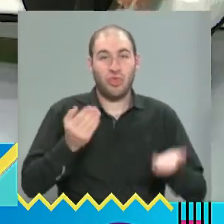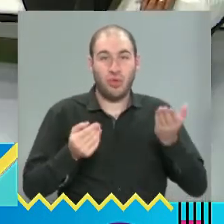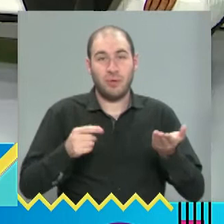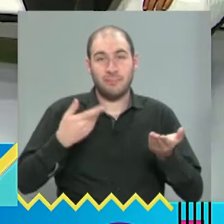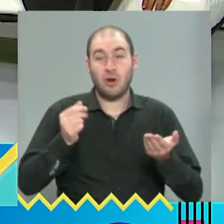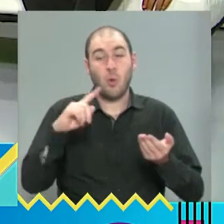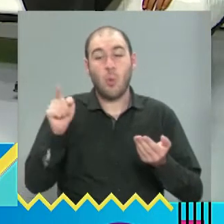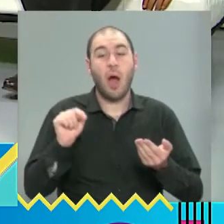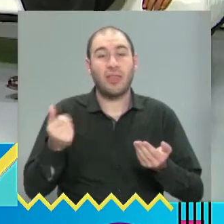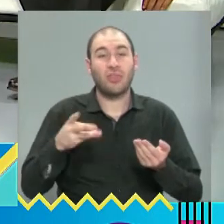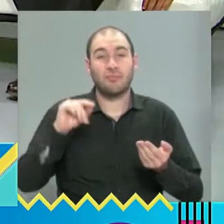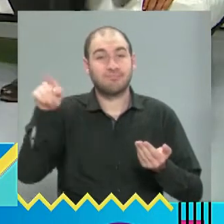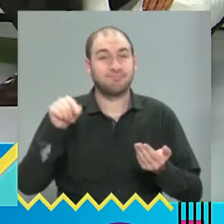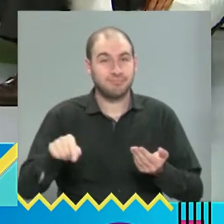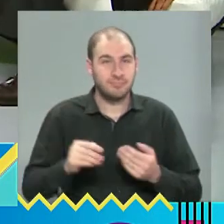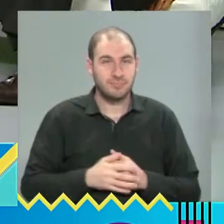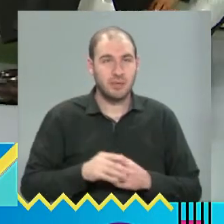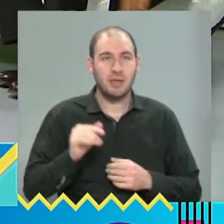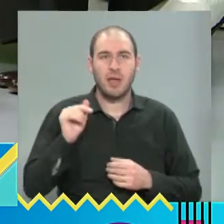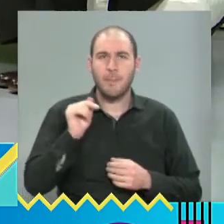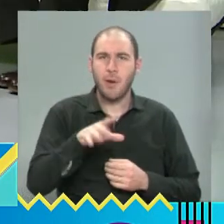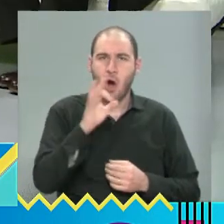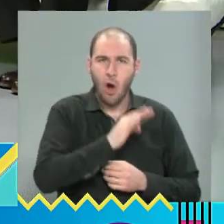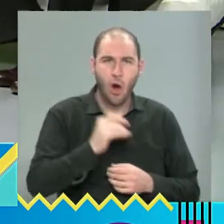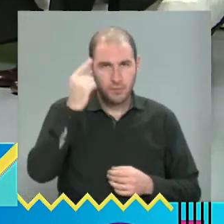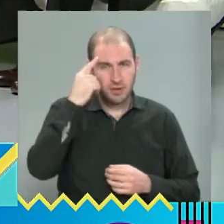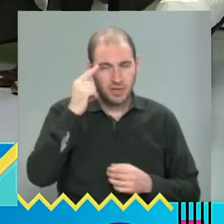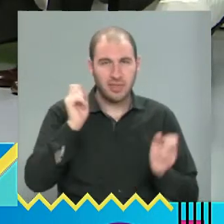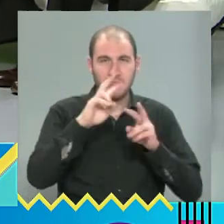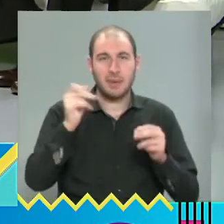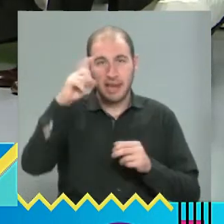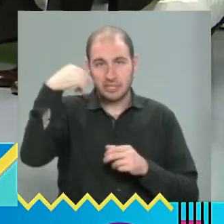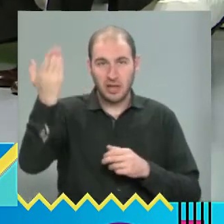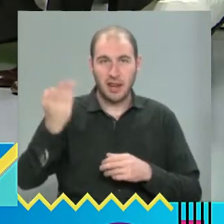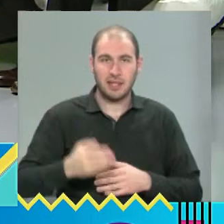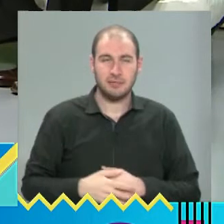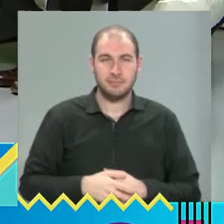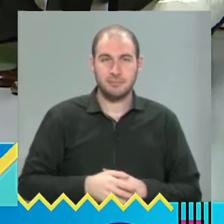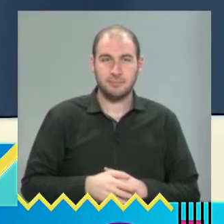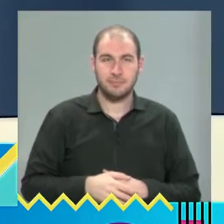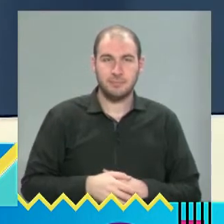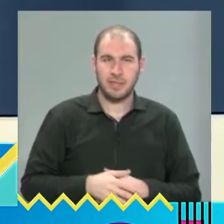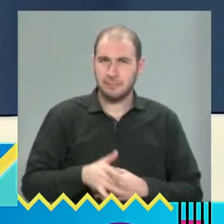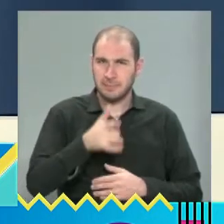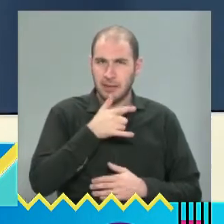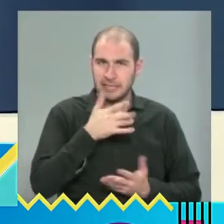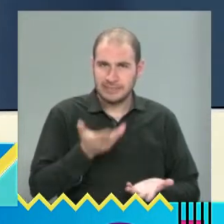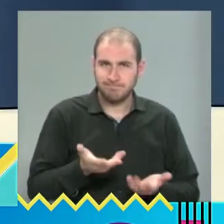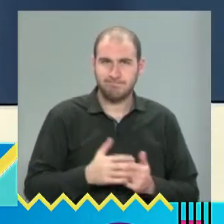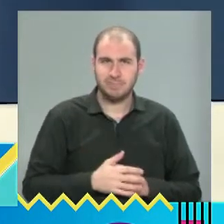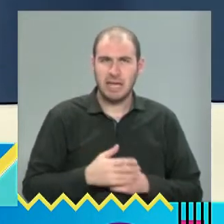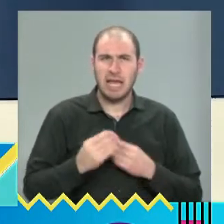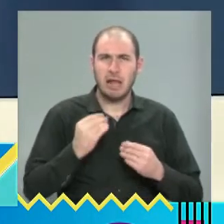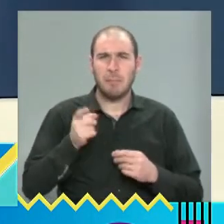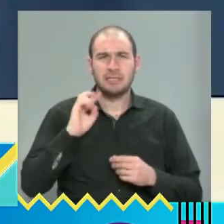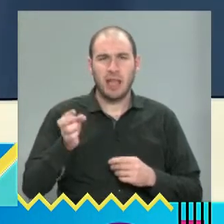ritmo. Bien. ¿Tu impresión del panorama internacional? Creo que más que qué pase